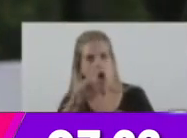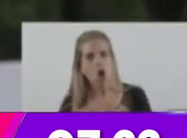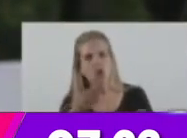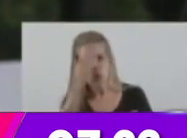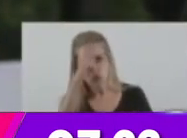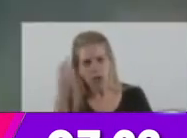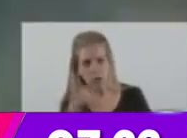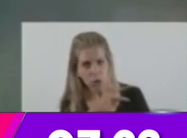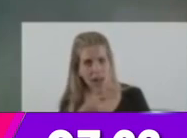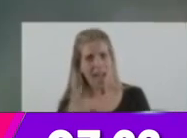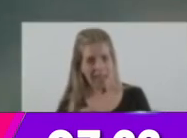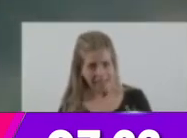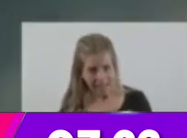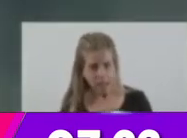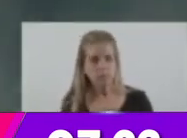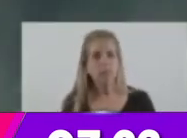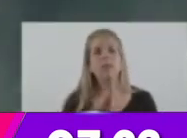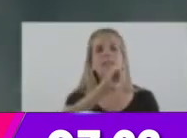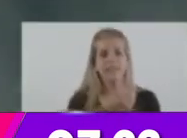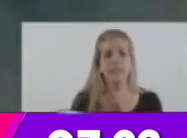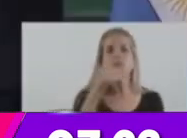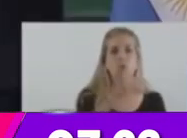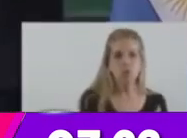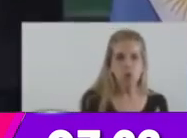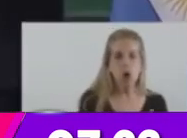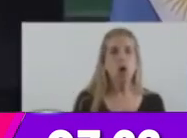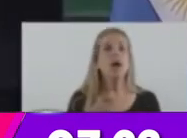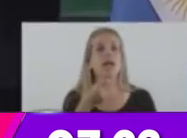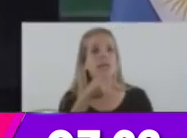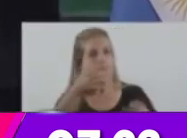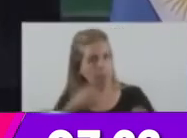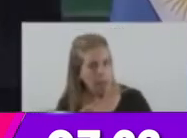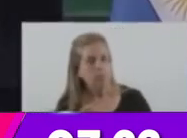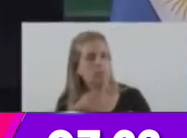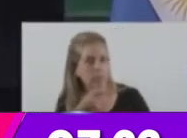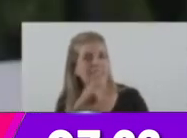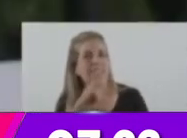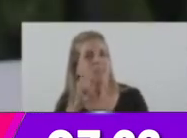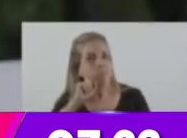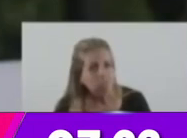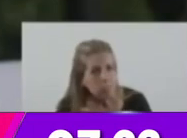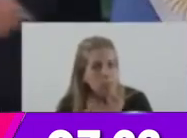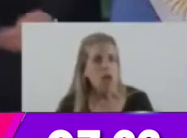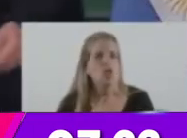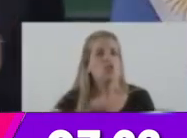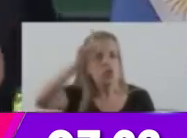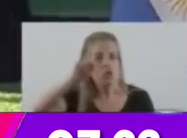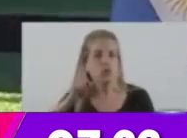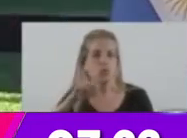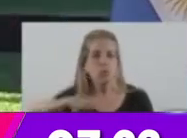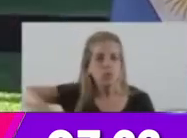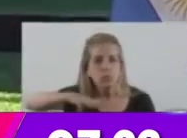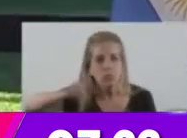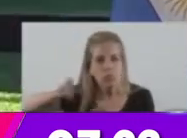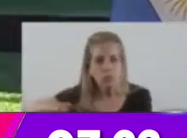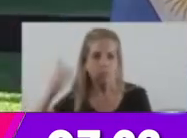habían llamado por si se querían vacunar. Algunos accedieron, otros no, pero bueno, en definitiva, esto estaba